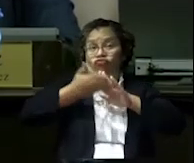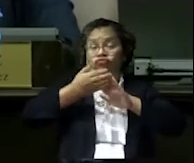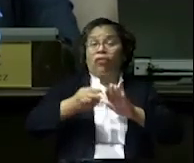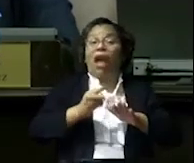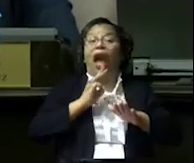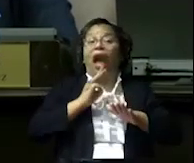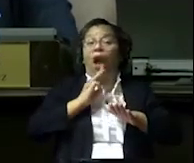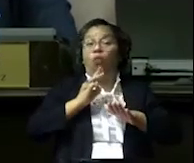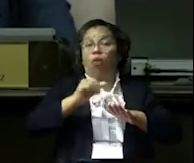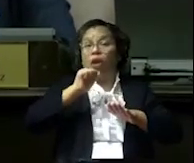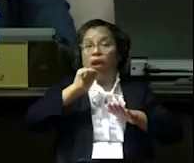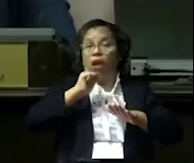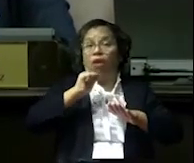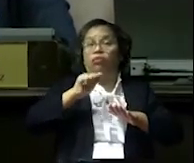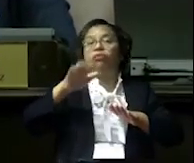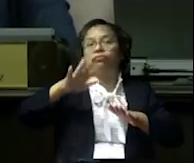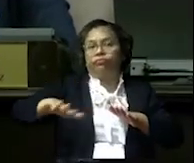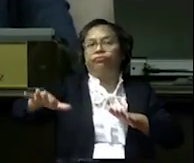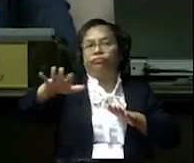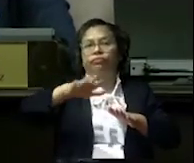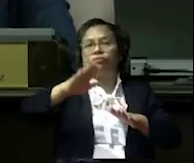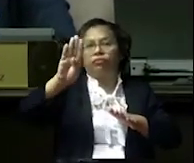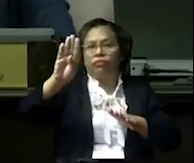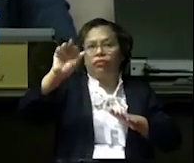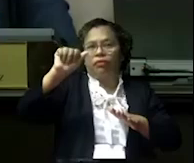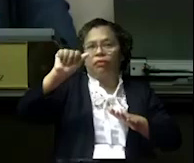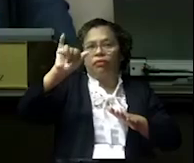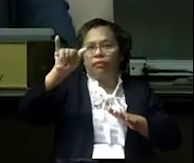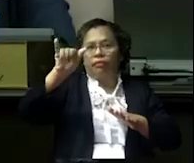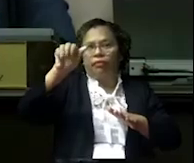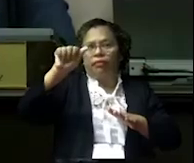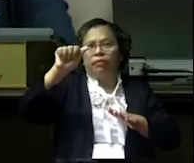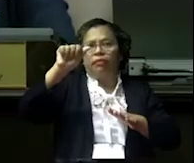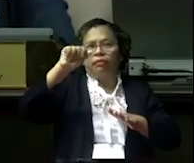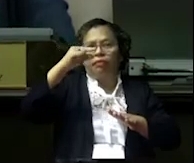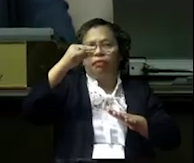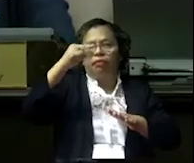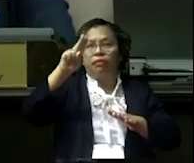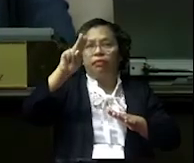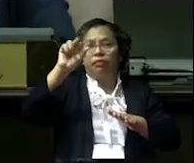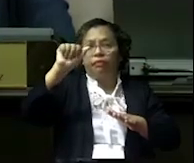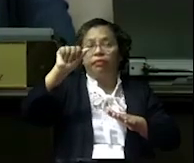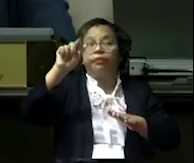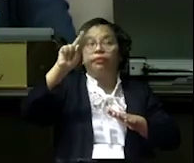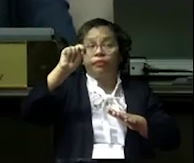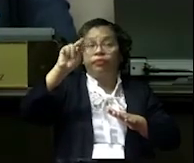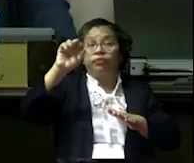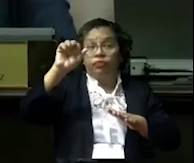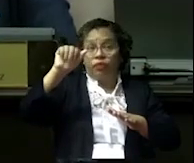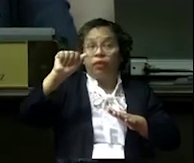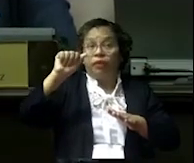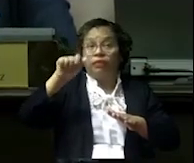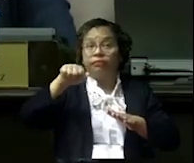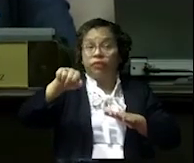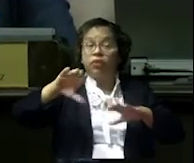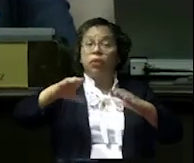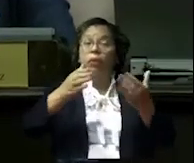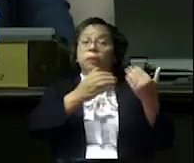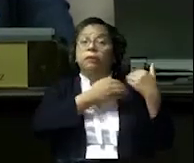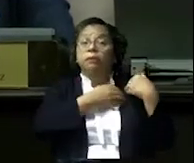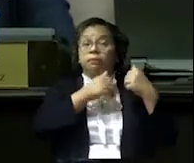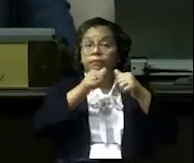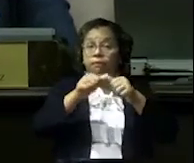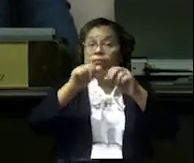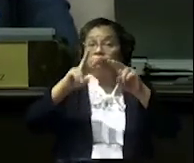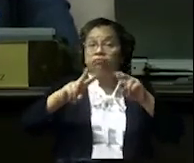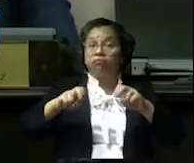el municipio de Bayaguana. Entonces, me gustaría que la Comisión de Medio Ambiente haga un descenso, estudie esta situación, porque todo ese